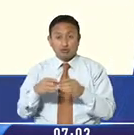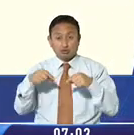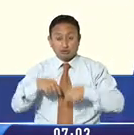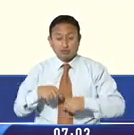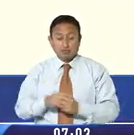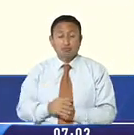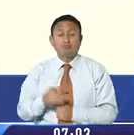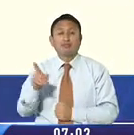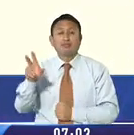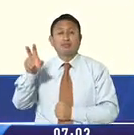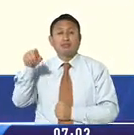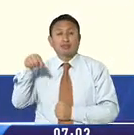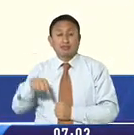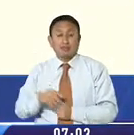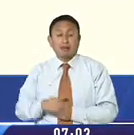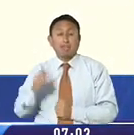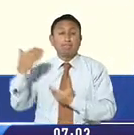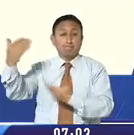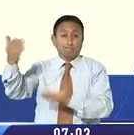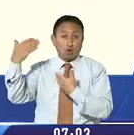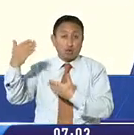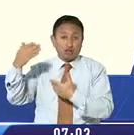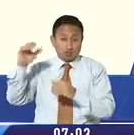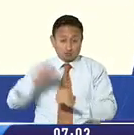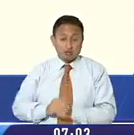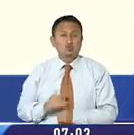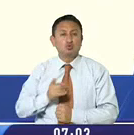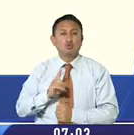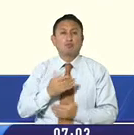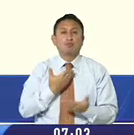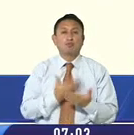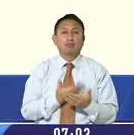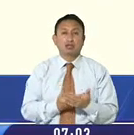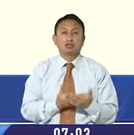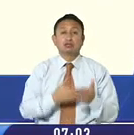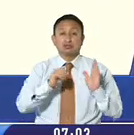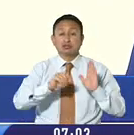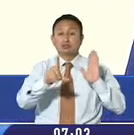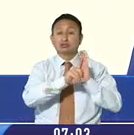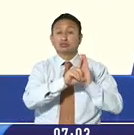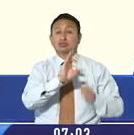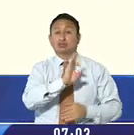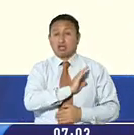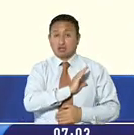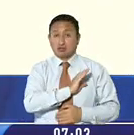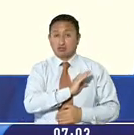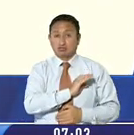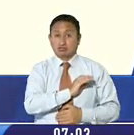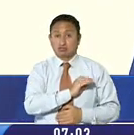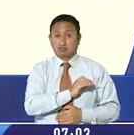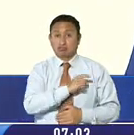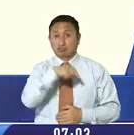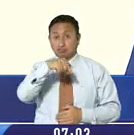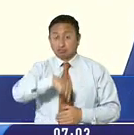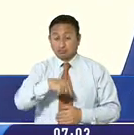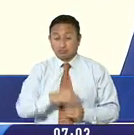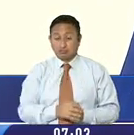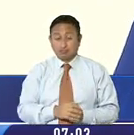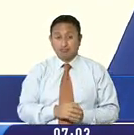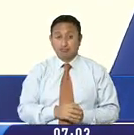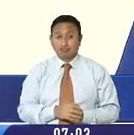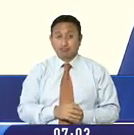fundamenta en fundamentos políticos. Los fundamentos son jurídicos y técnicos. Y en este caso concreto, si bien